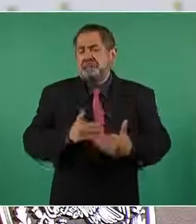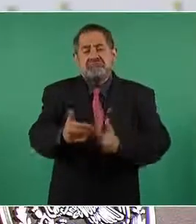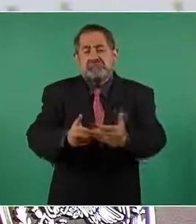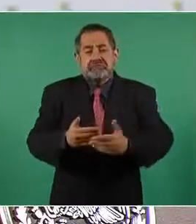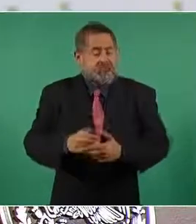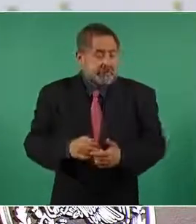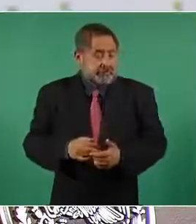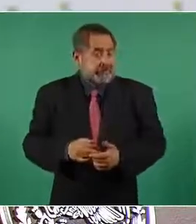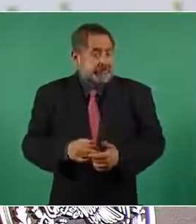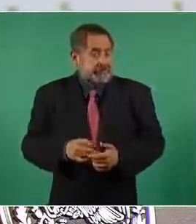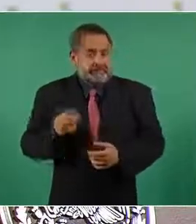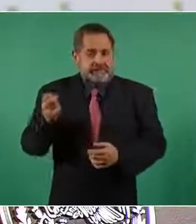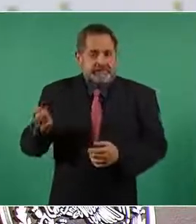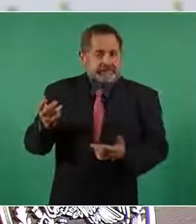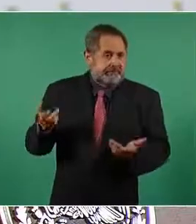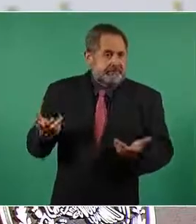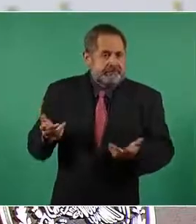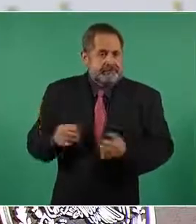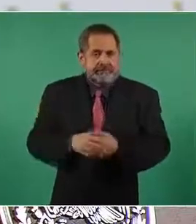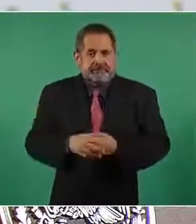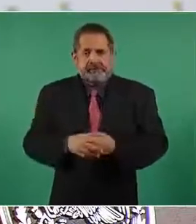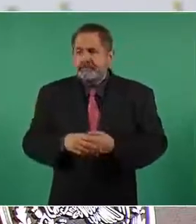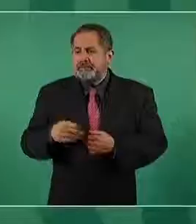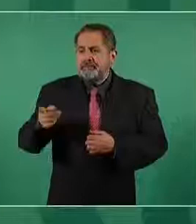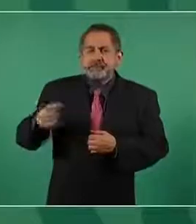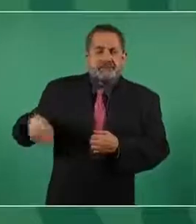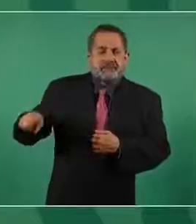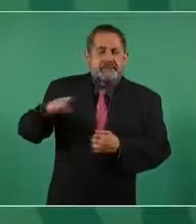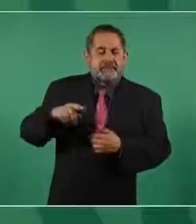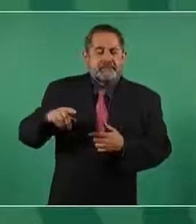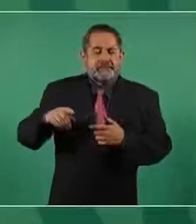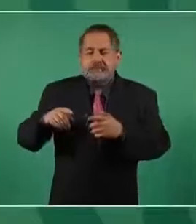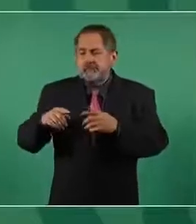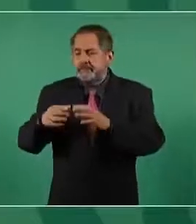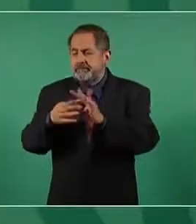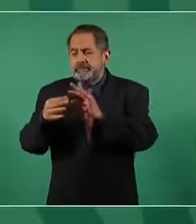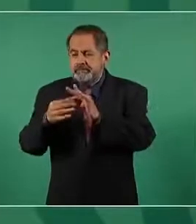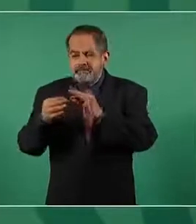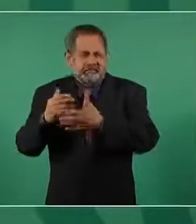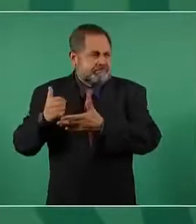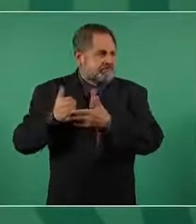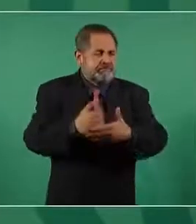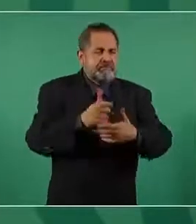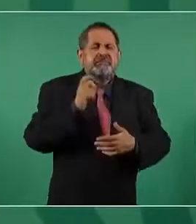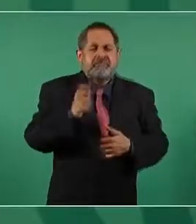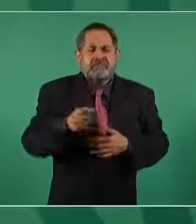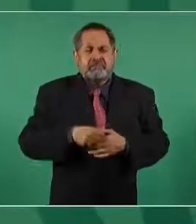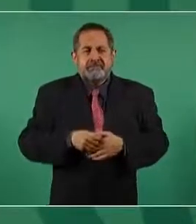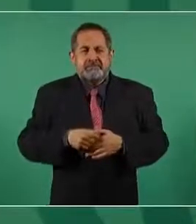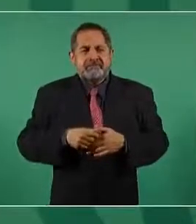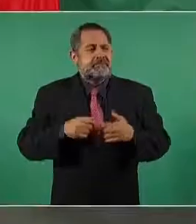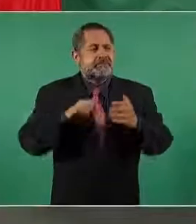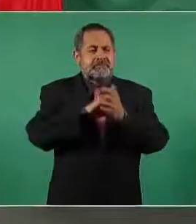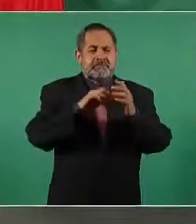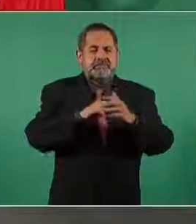Estamos hablando de que se caen líneas de